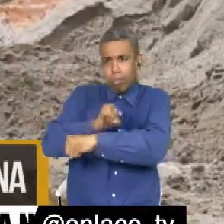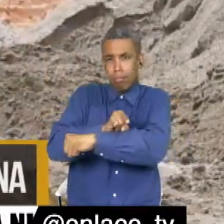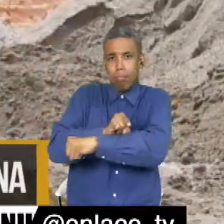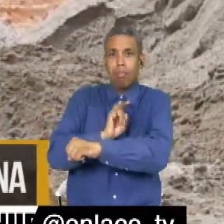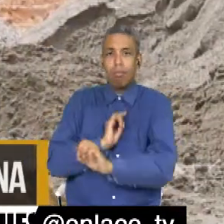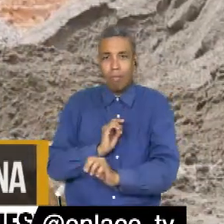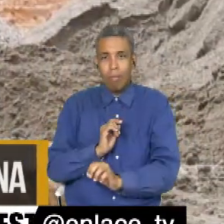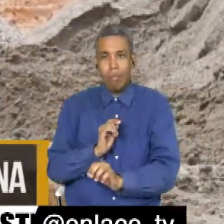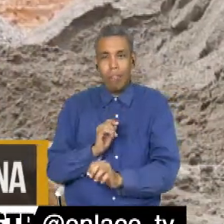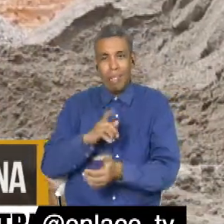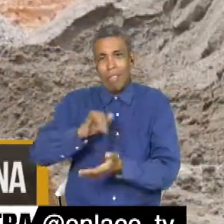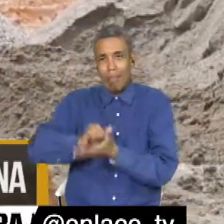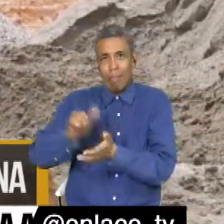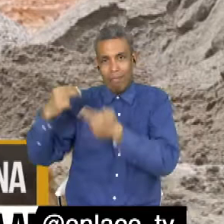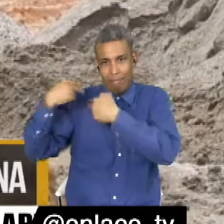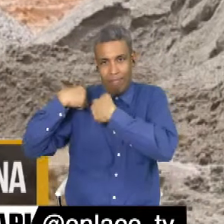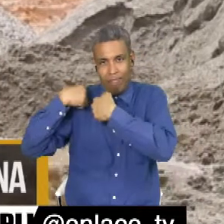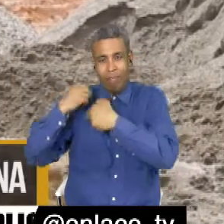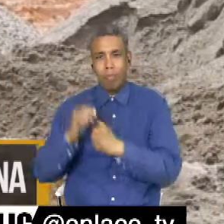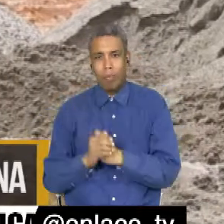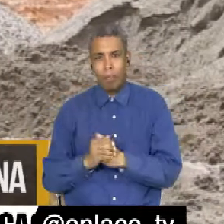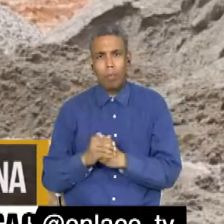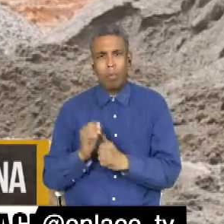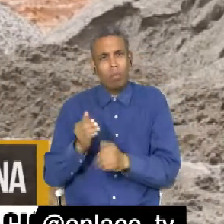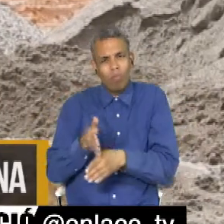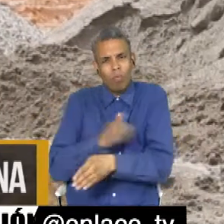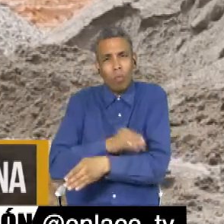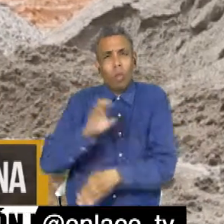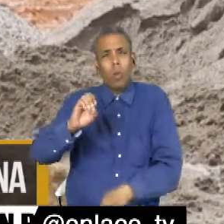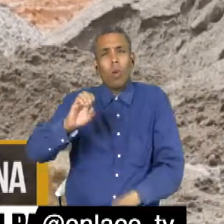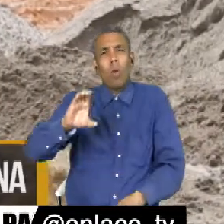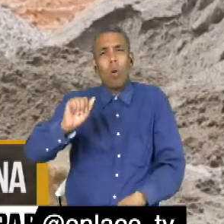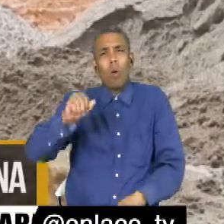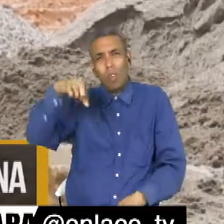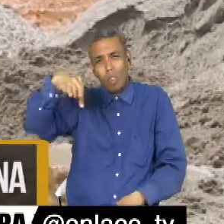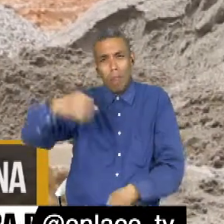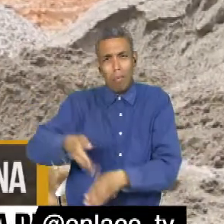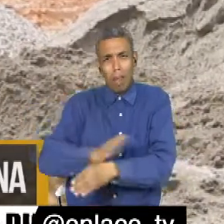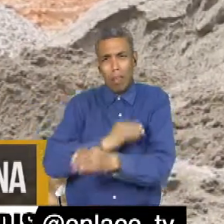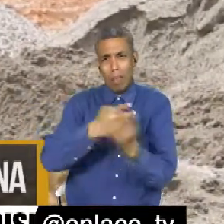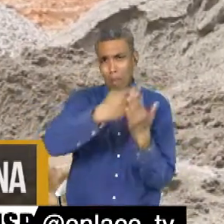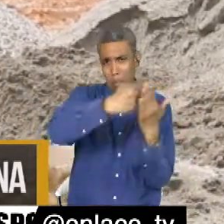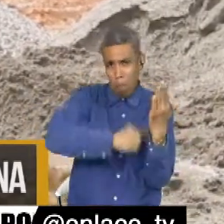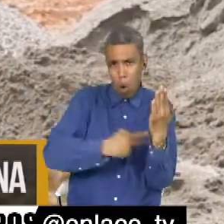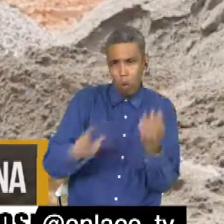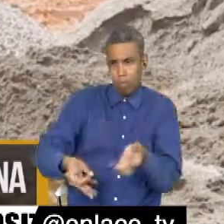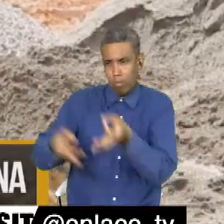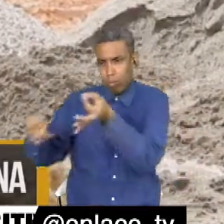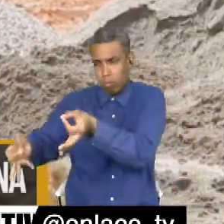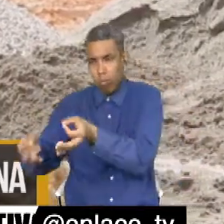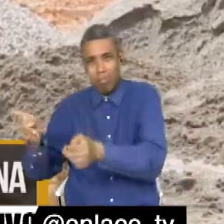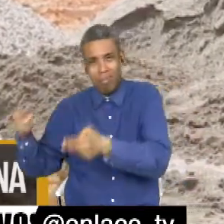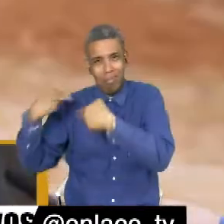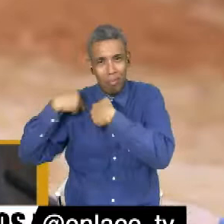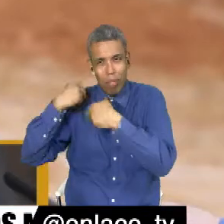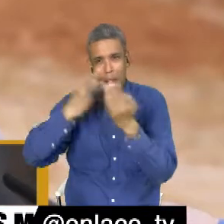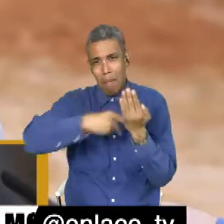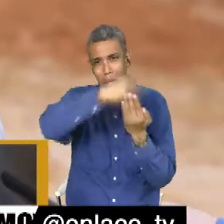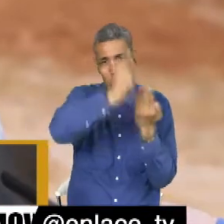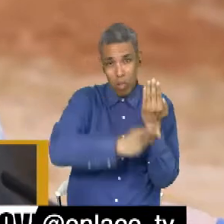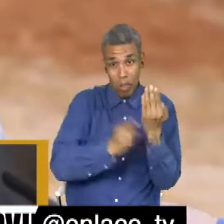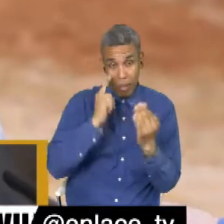colegiado de administración y decisión OCAD y que se construye con la destinación de recursos del Sistema General de Regalías.